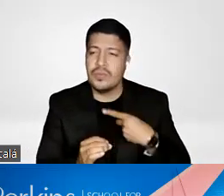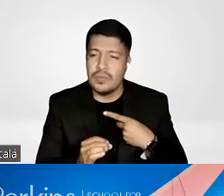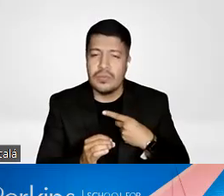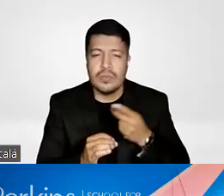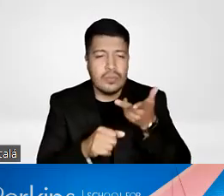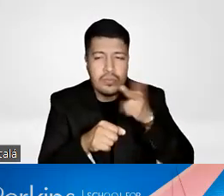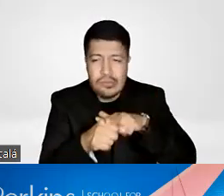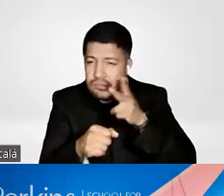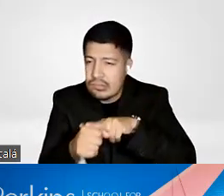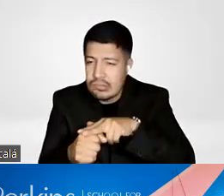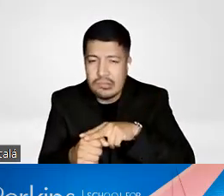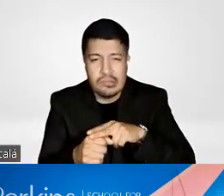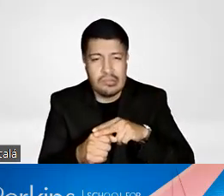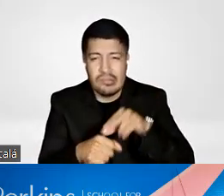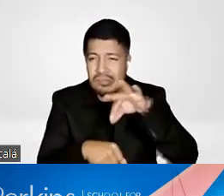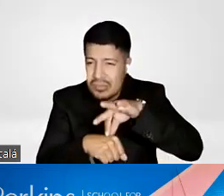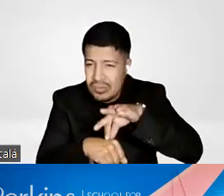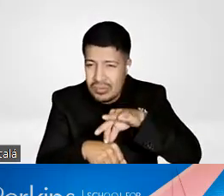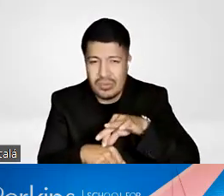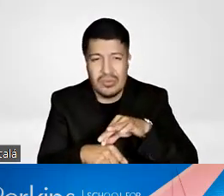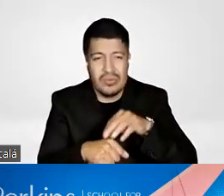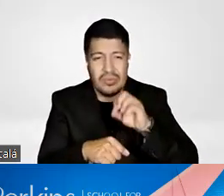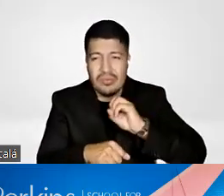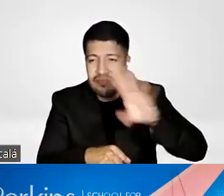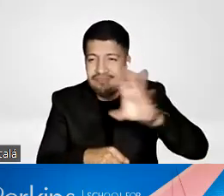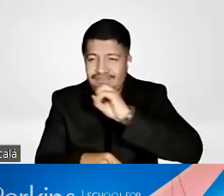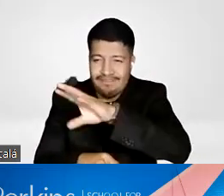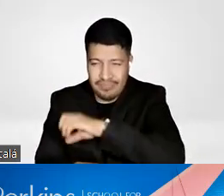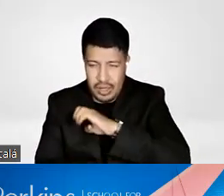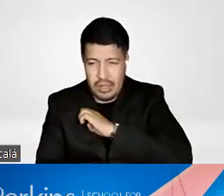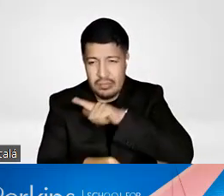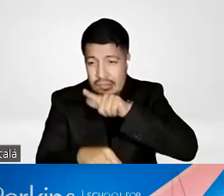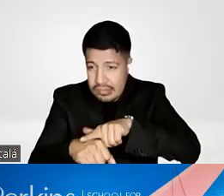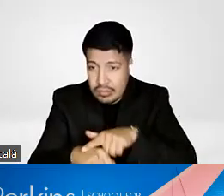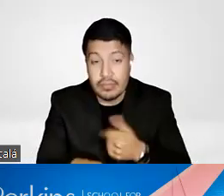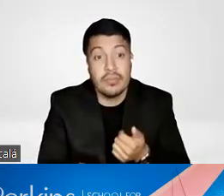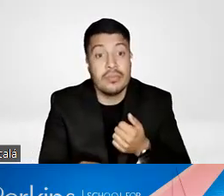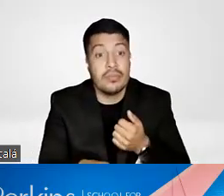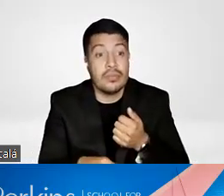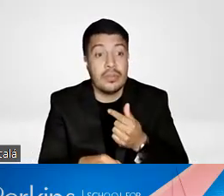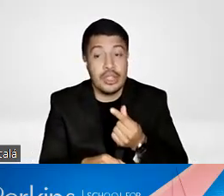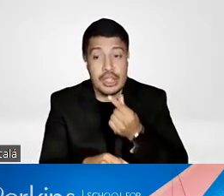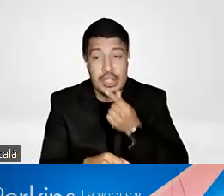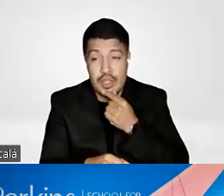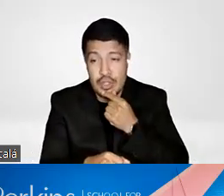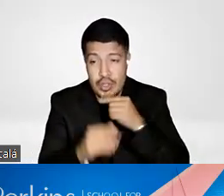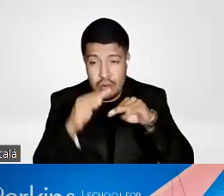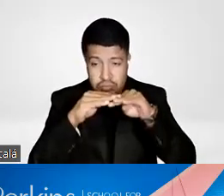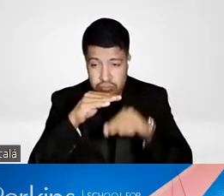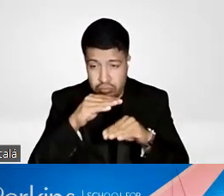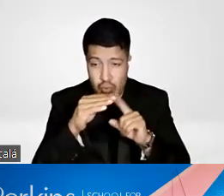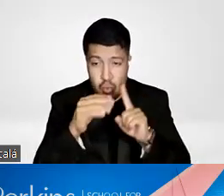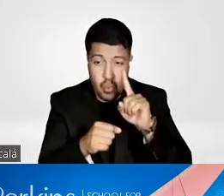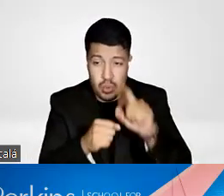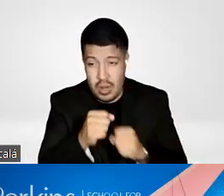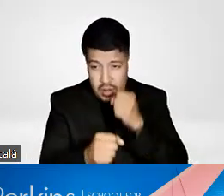especializadas. Y marca también que el personal de salud deberá de otorgar al niño menor de 1 año una consulta cada 2 meses